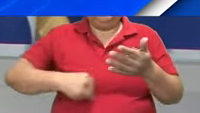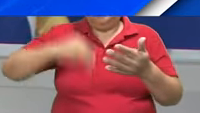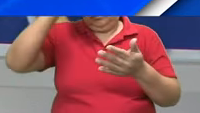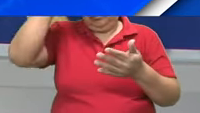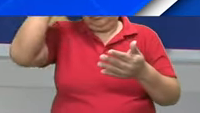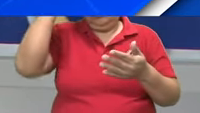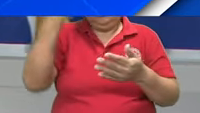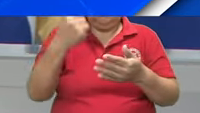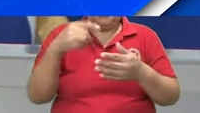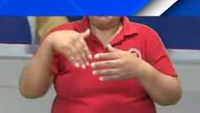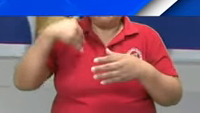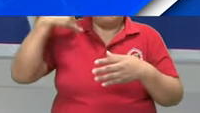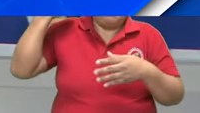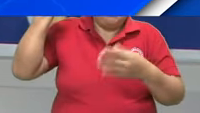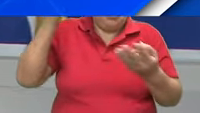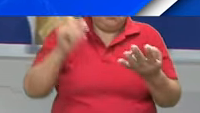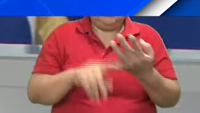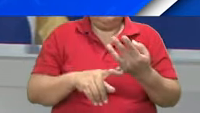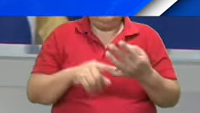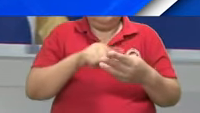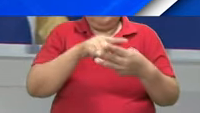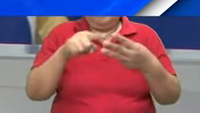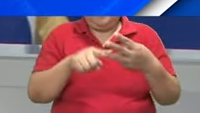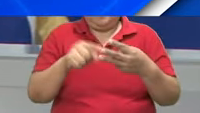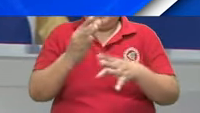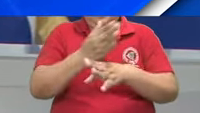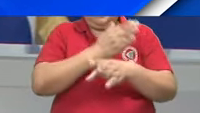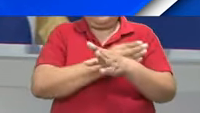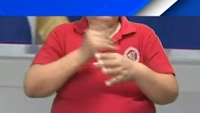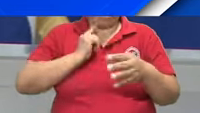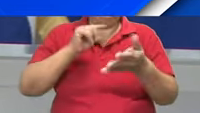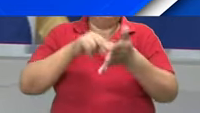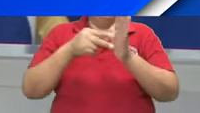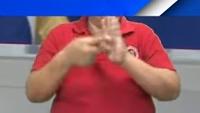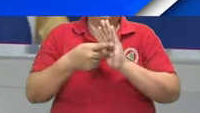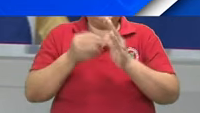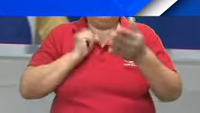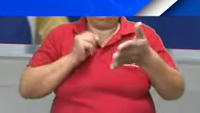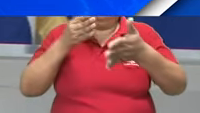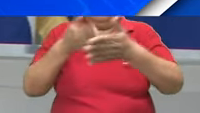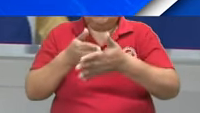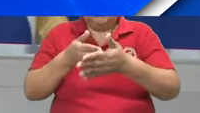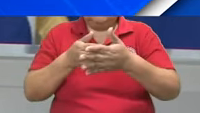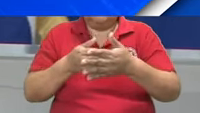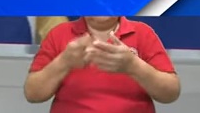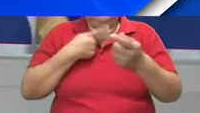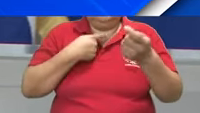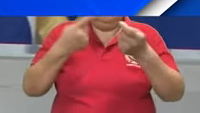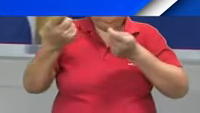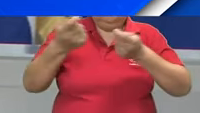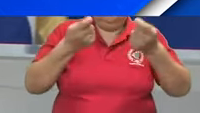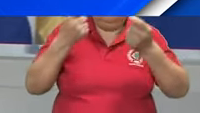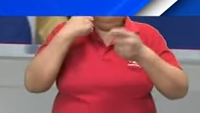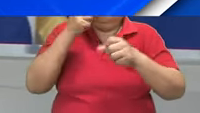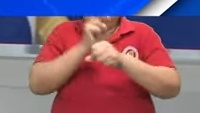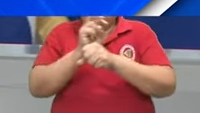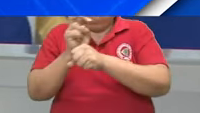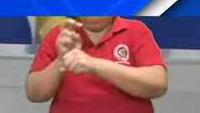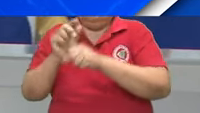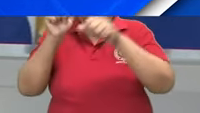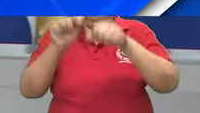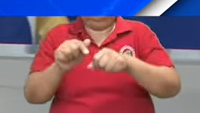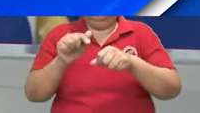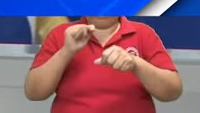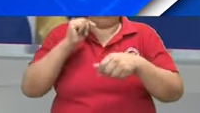de Gobernación. Lo anterior conlleva a obstaculizar el control y vigilancia de